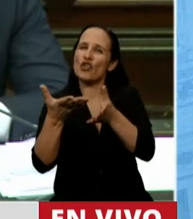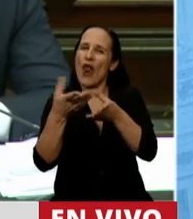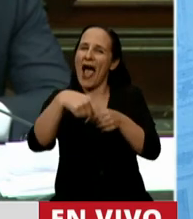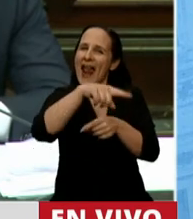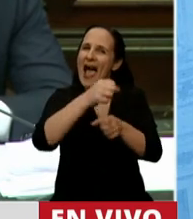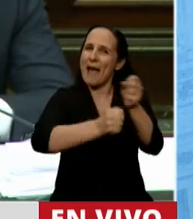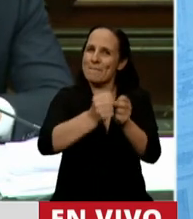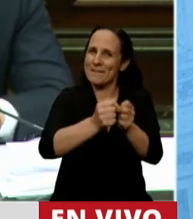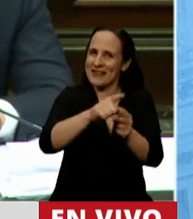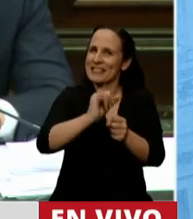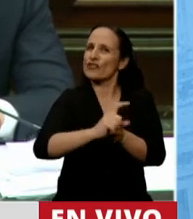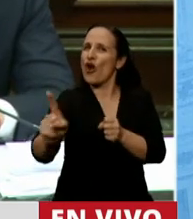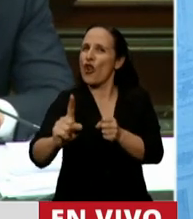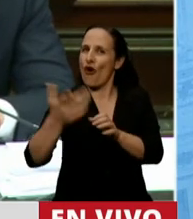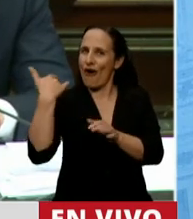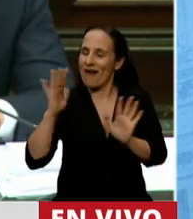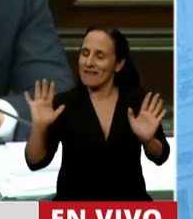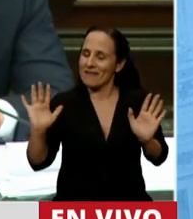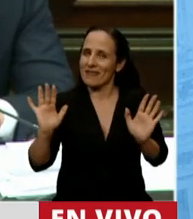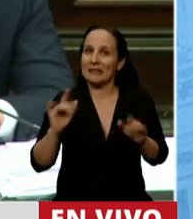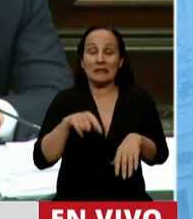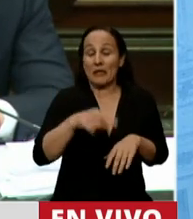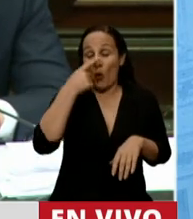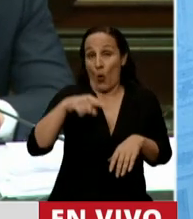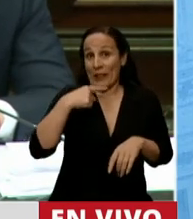terminar, la última pregunta.